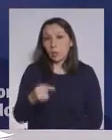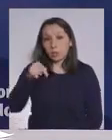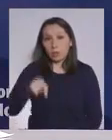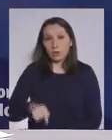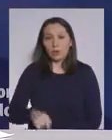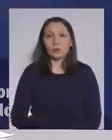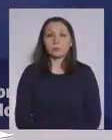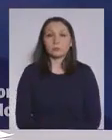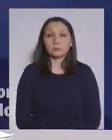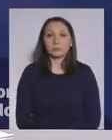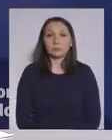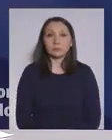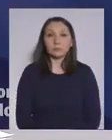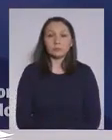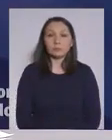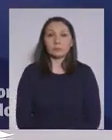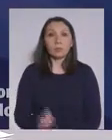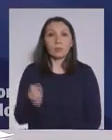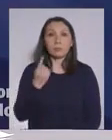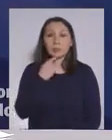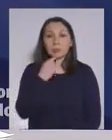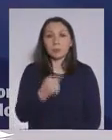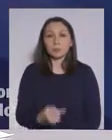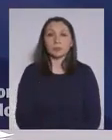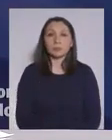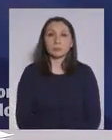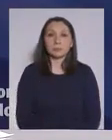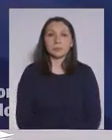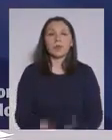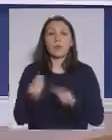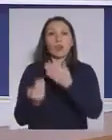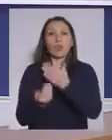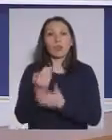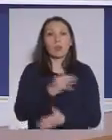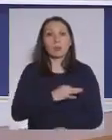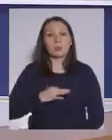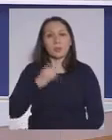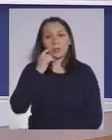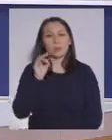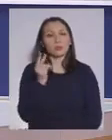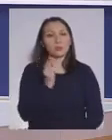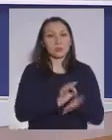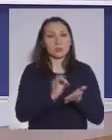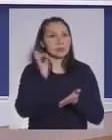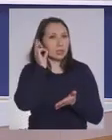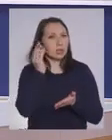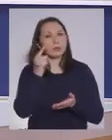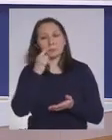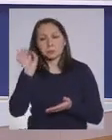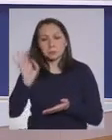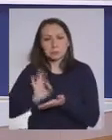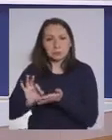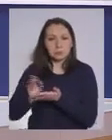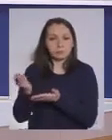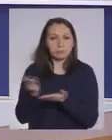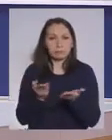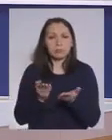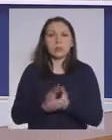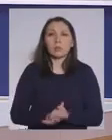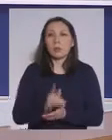día primera pregunta buenos dias ministros subsecretarios secretarios preguntarle